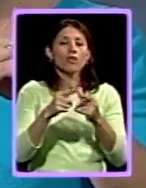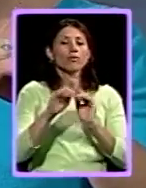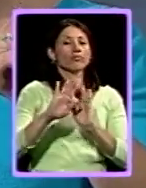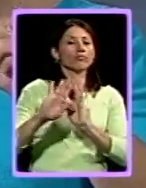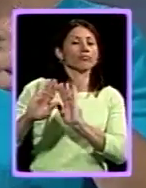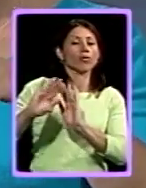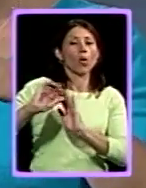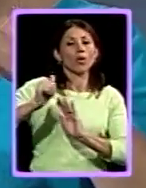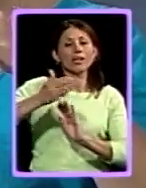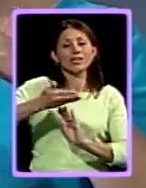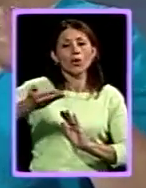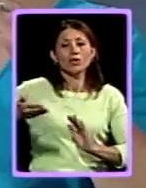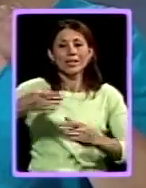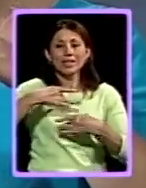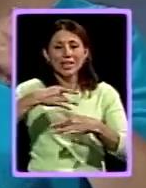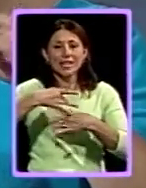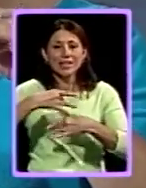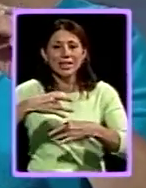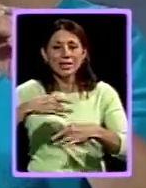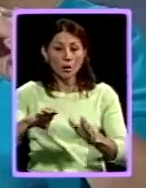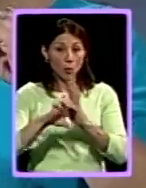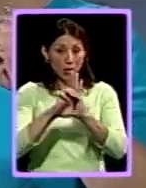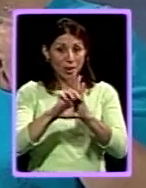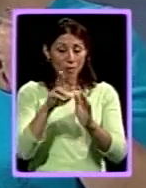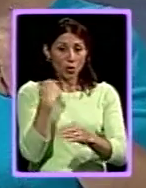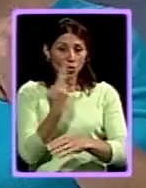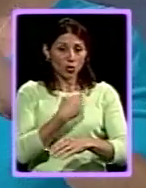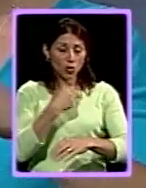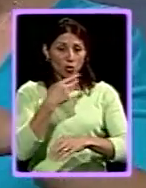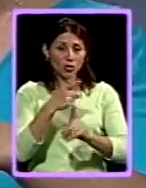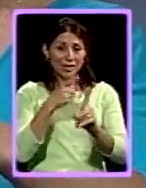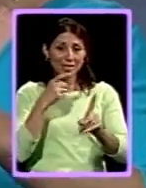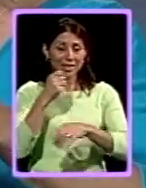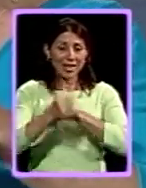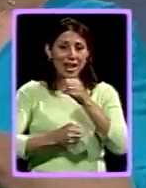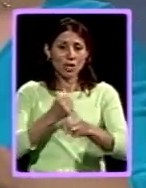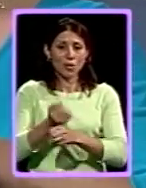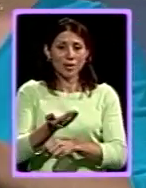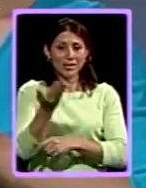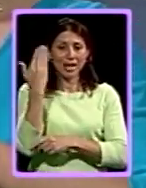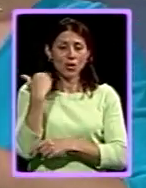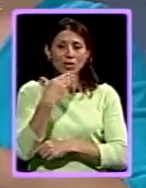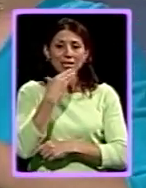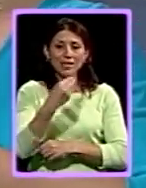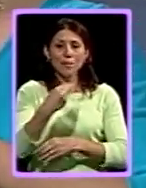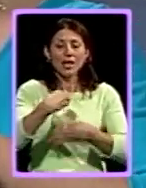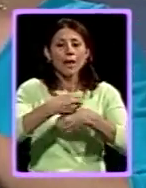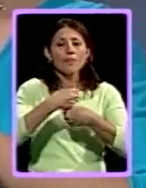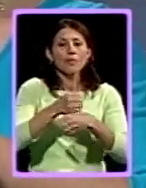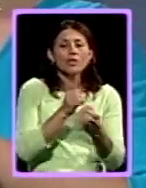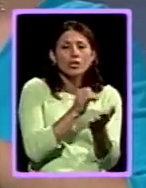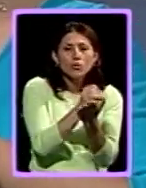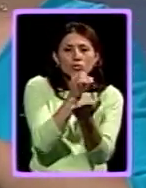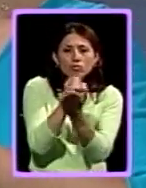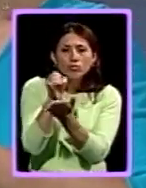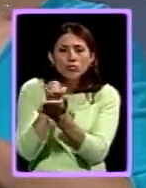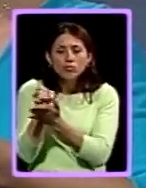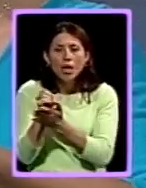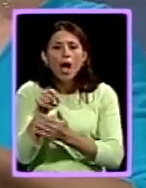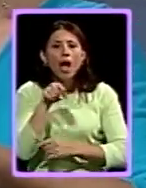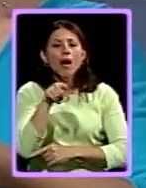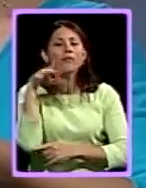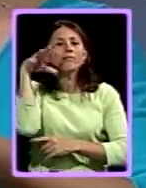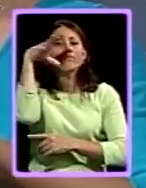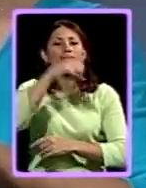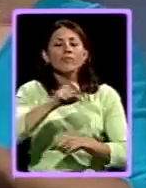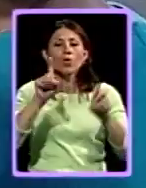ejemplo, nosotros en estudios que hacíamos desde finales del año pasado, desde diciembre, habíamos notado un tema muy importante y